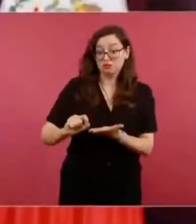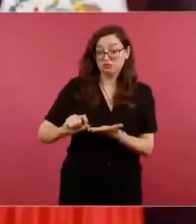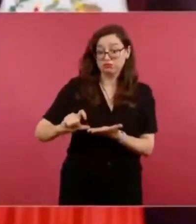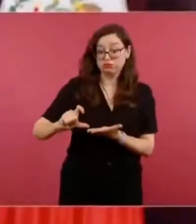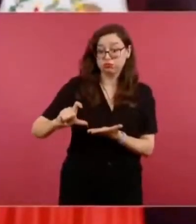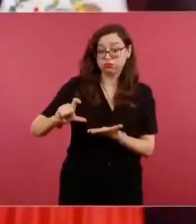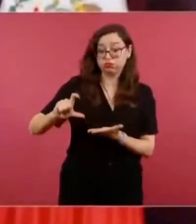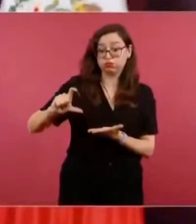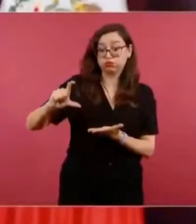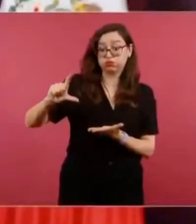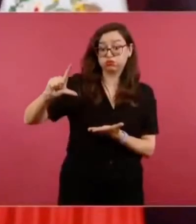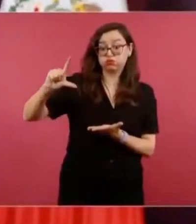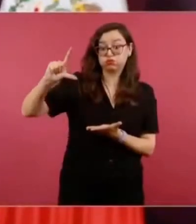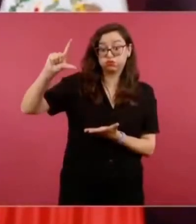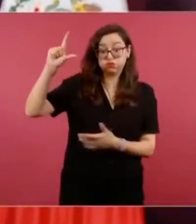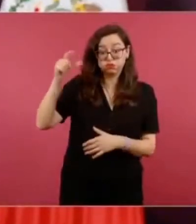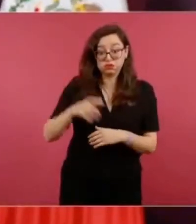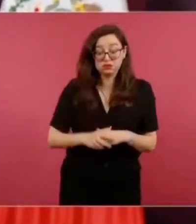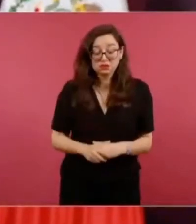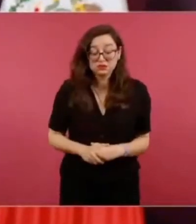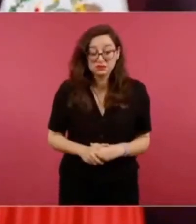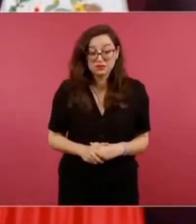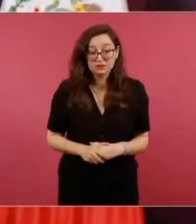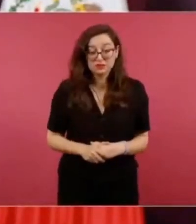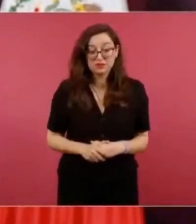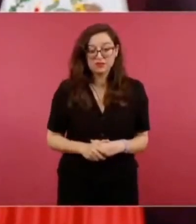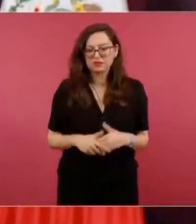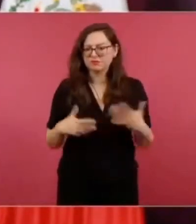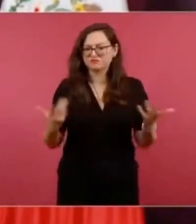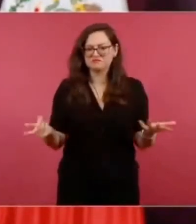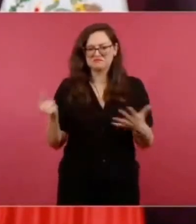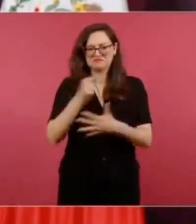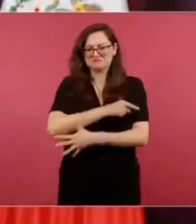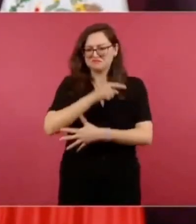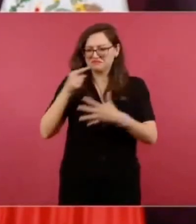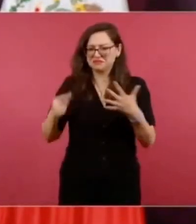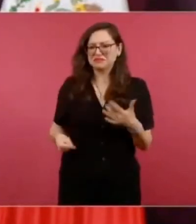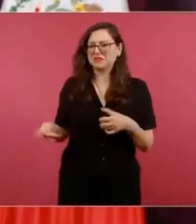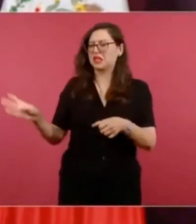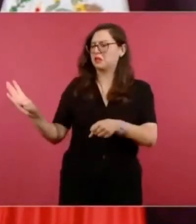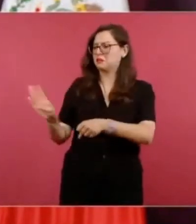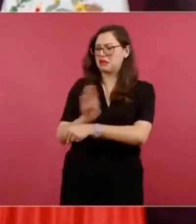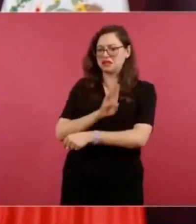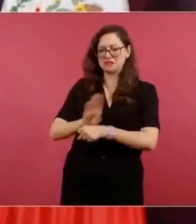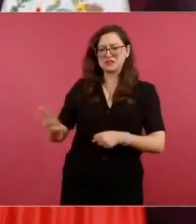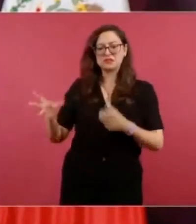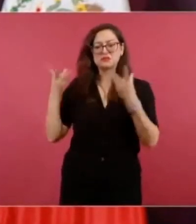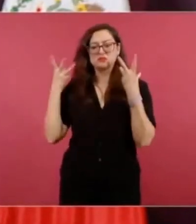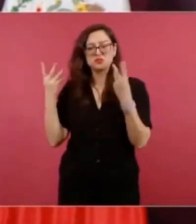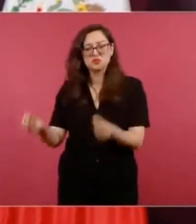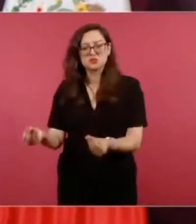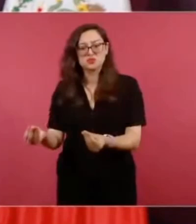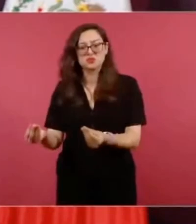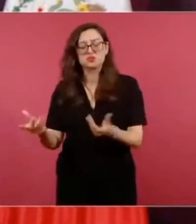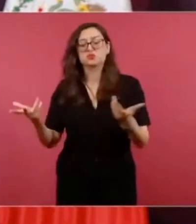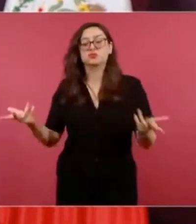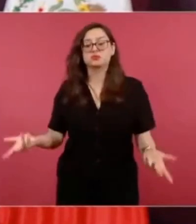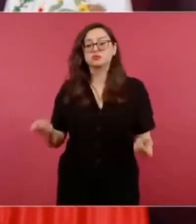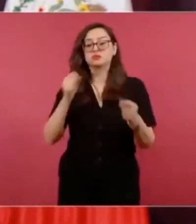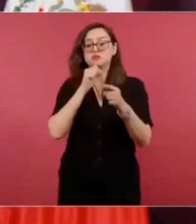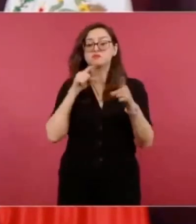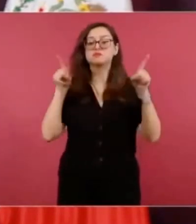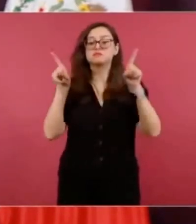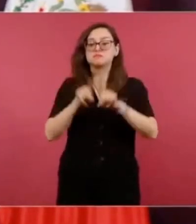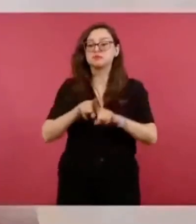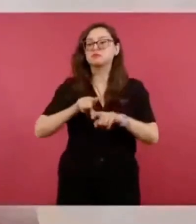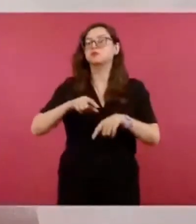más de 100% en términos reales. Y muchas otras cosas. Ha llegado inversión extranjera como nunca.